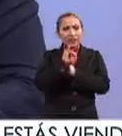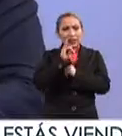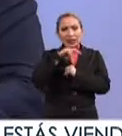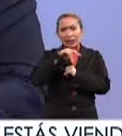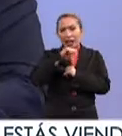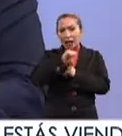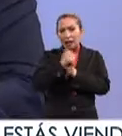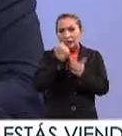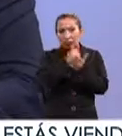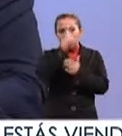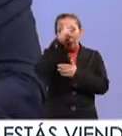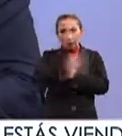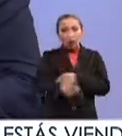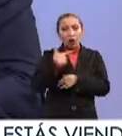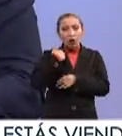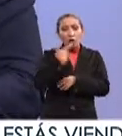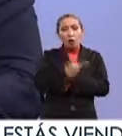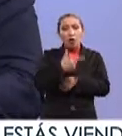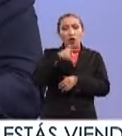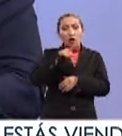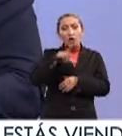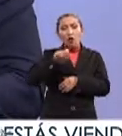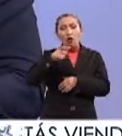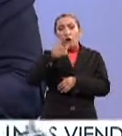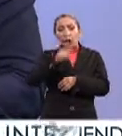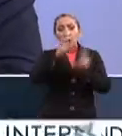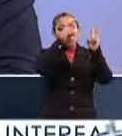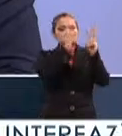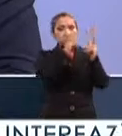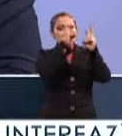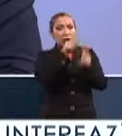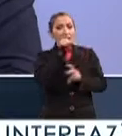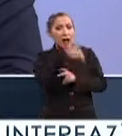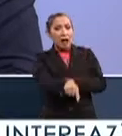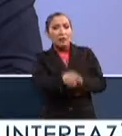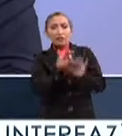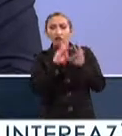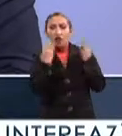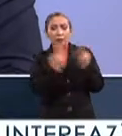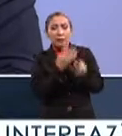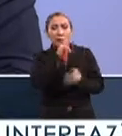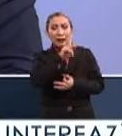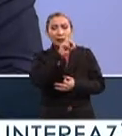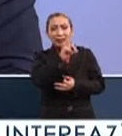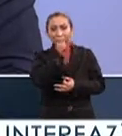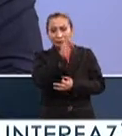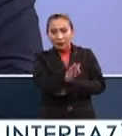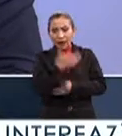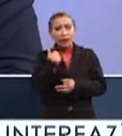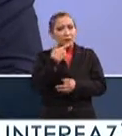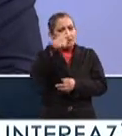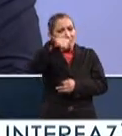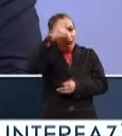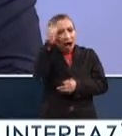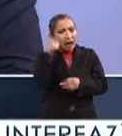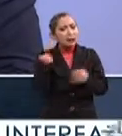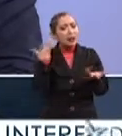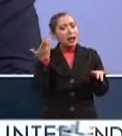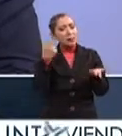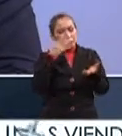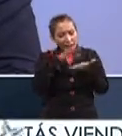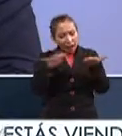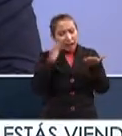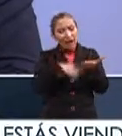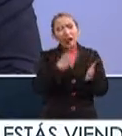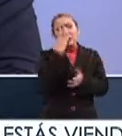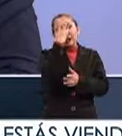Ciudad de México. Con un googlazo básicamente puedes cargar el libro porque está ahí en formato PDF. Es muy accesible porque finalmente